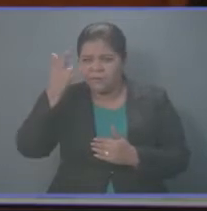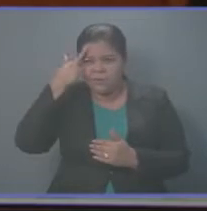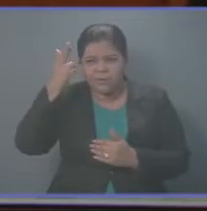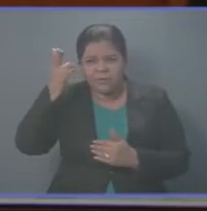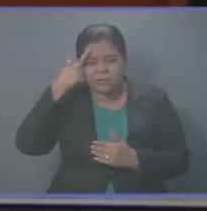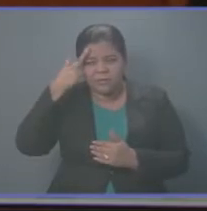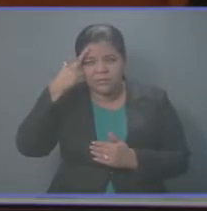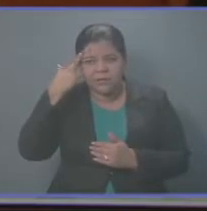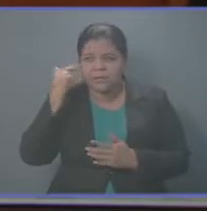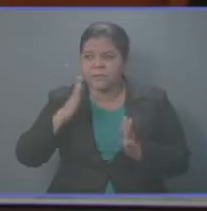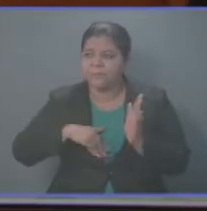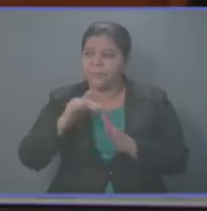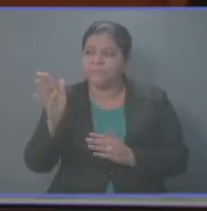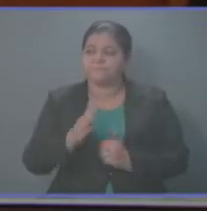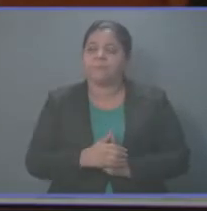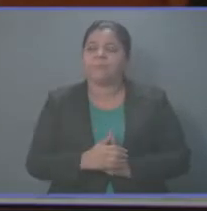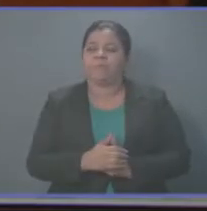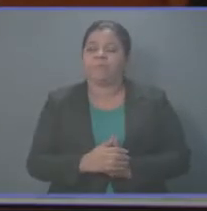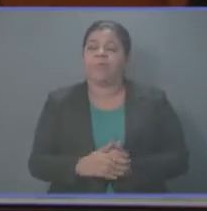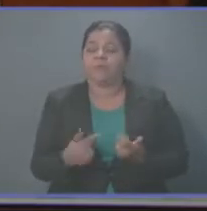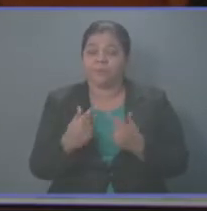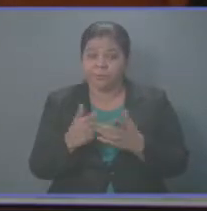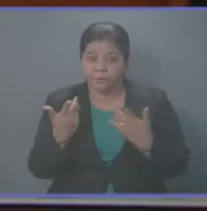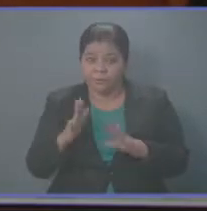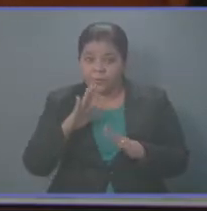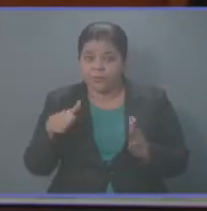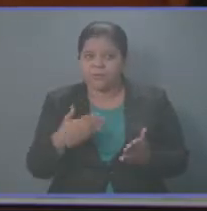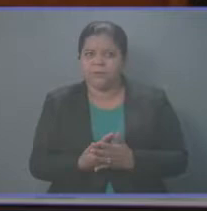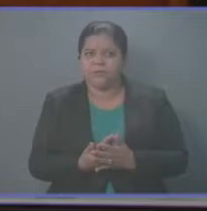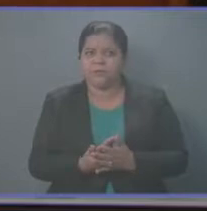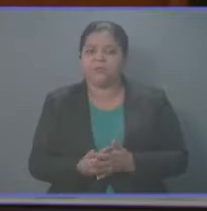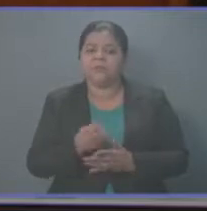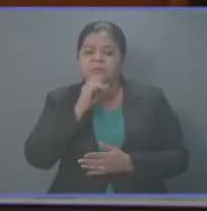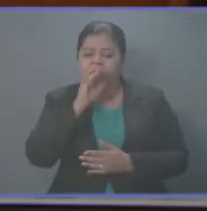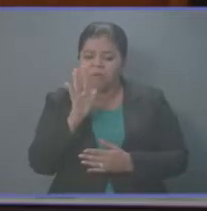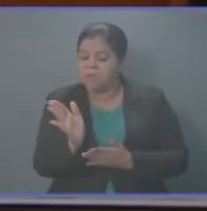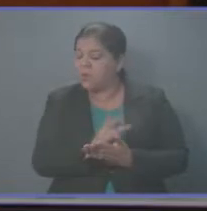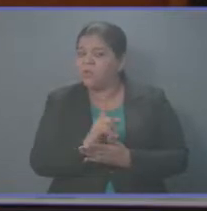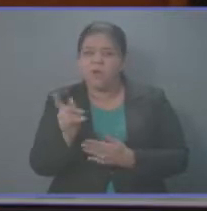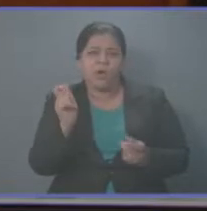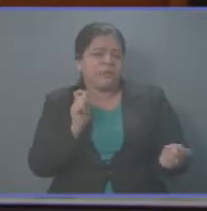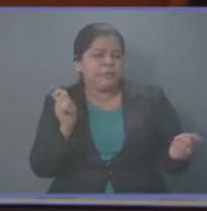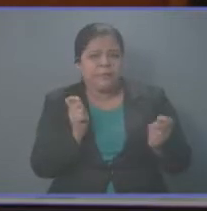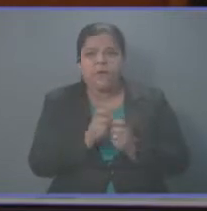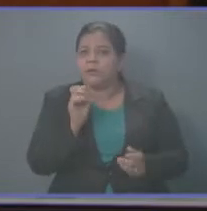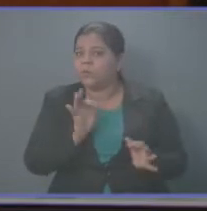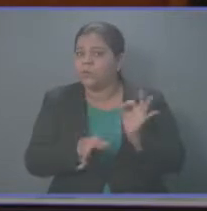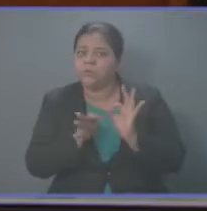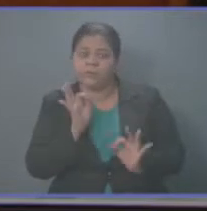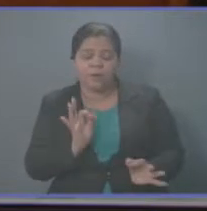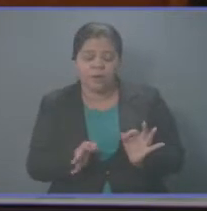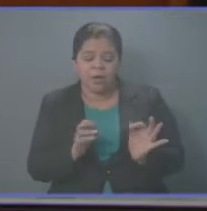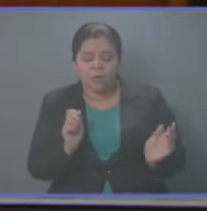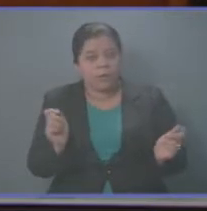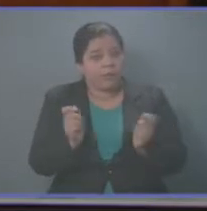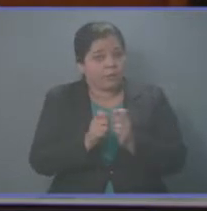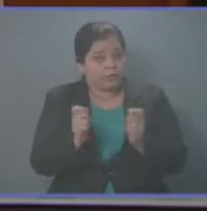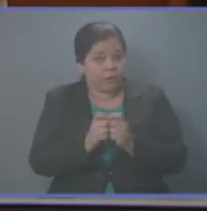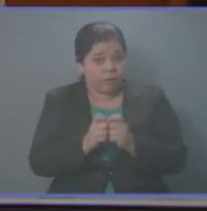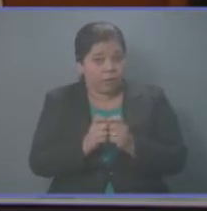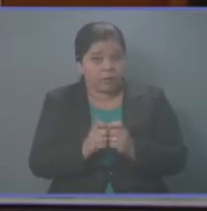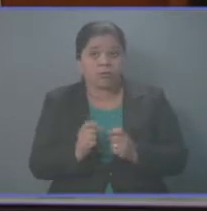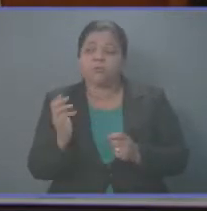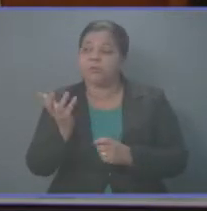presidente. 210 millones señalamos nosotros que no estaban debidamente justificados y efectivamente eso